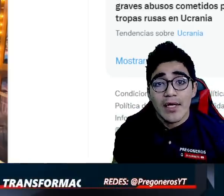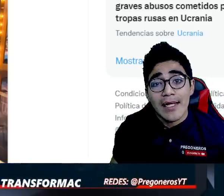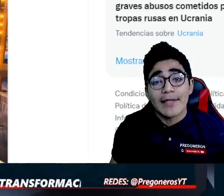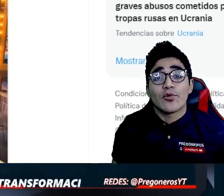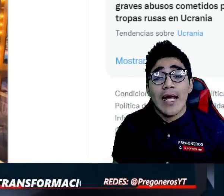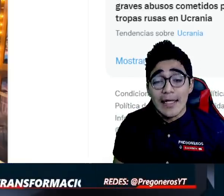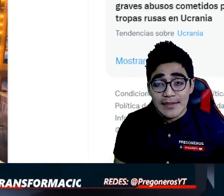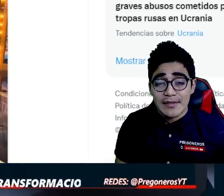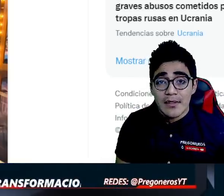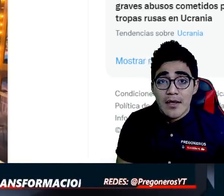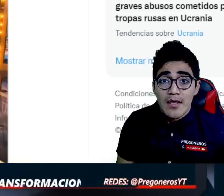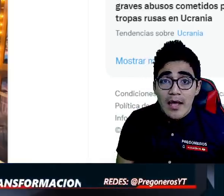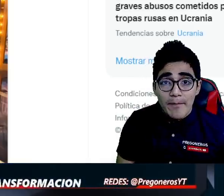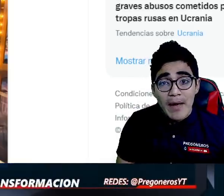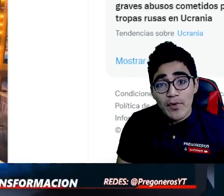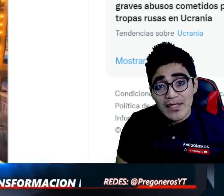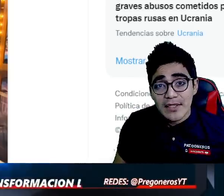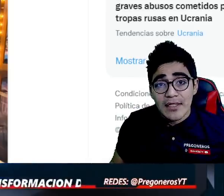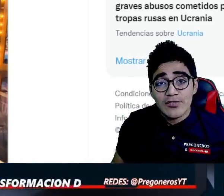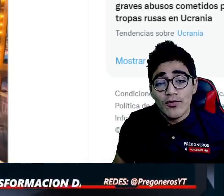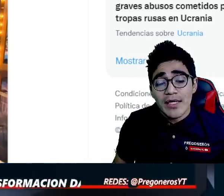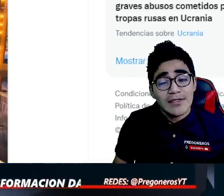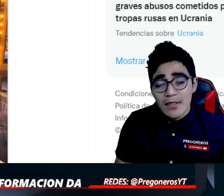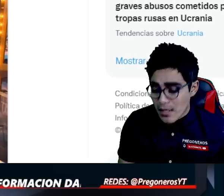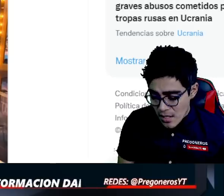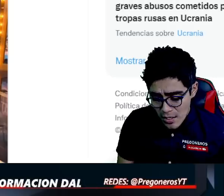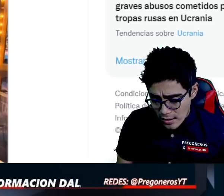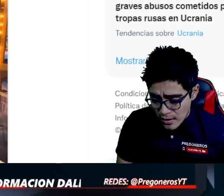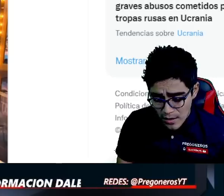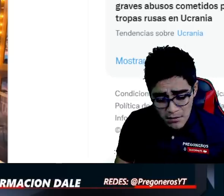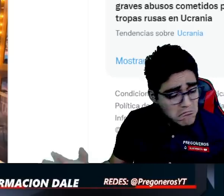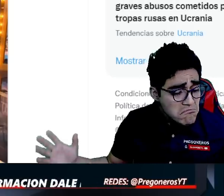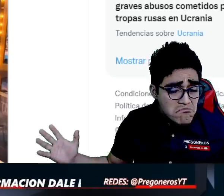árbitros electorales. El PAN puede hacer de las suyas.